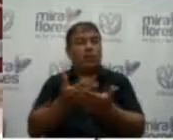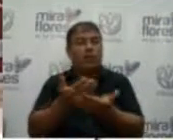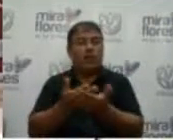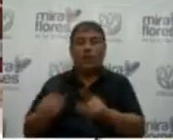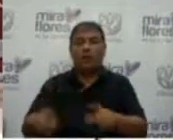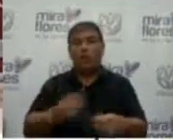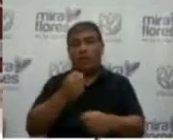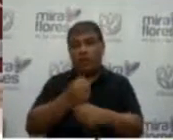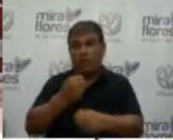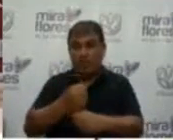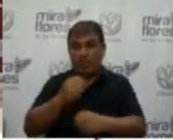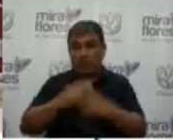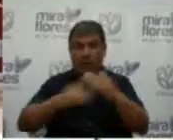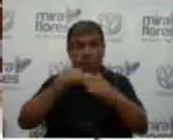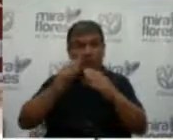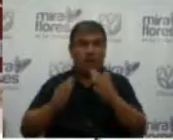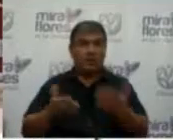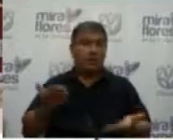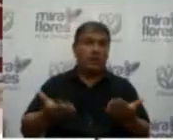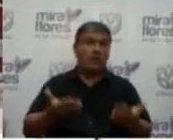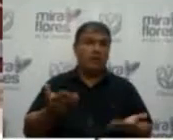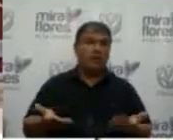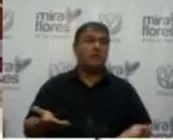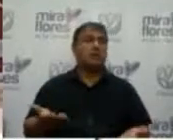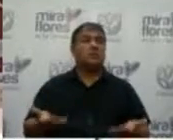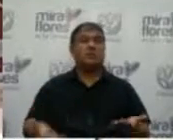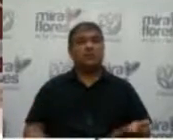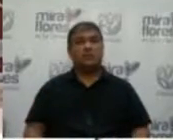alguna obra. De repente